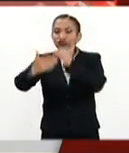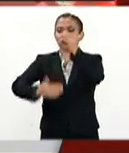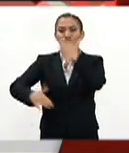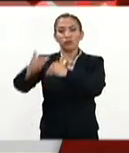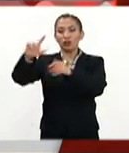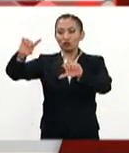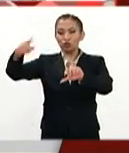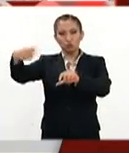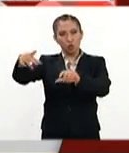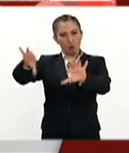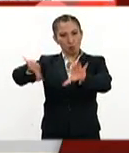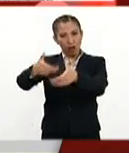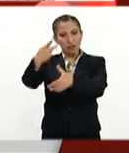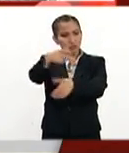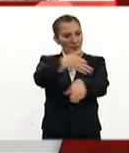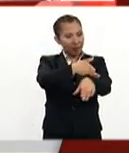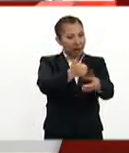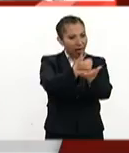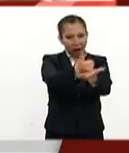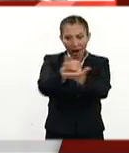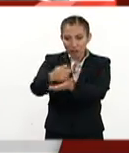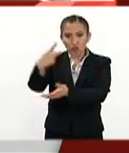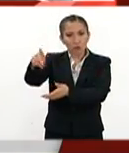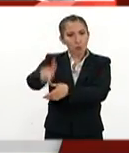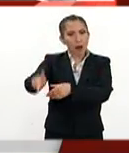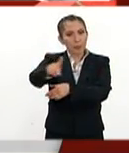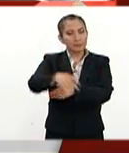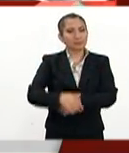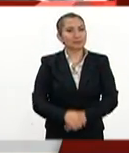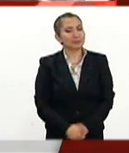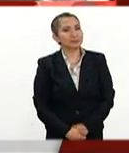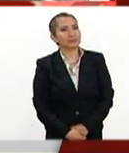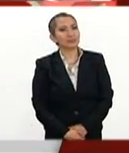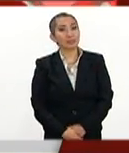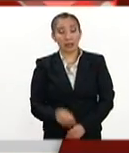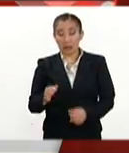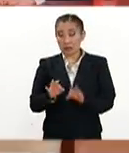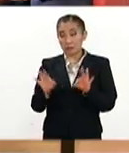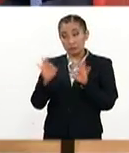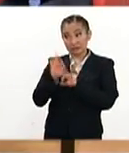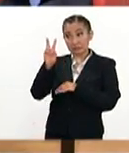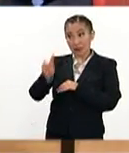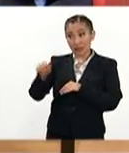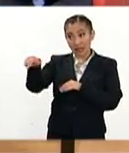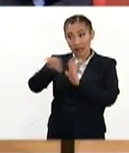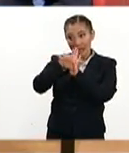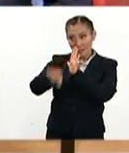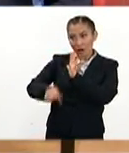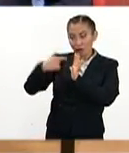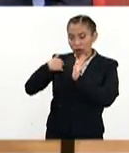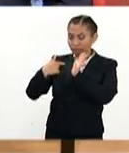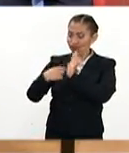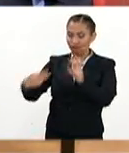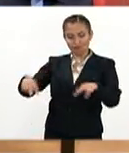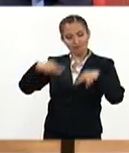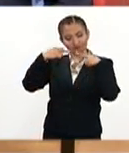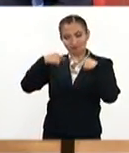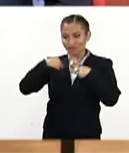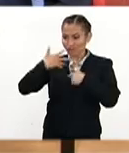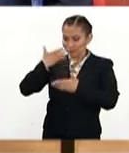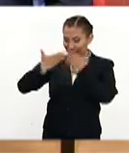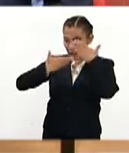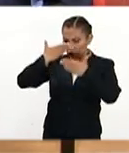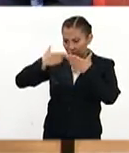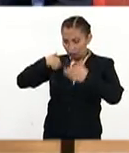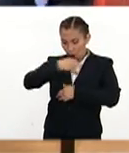sus comunidades, a sus familias, exacto, a los pueblos de donde son originarios ellos. Eso es muy importante, que ese ejemplo que ellos ponen, que ustedes les dan y